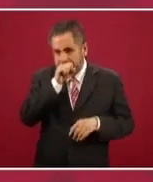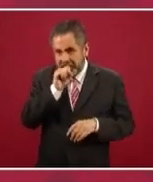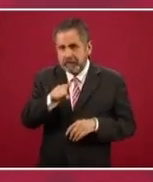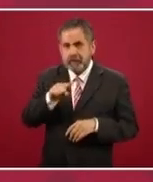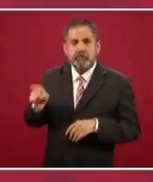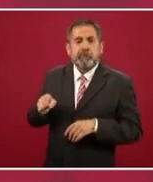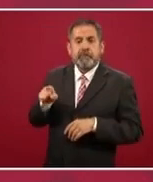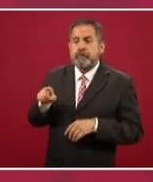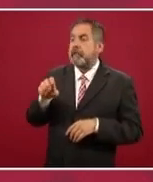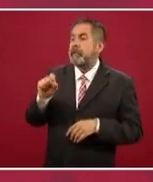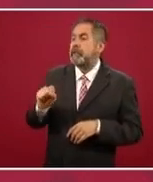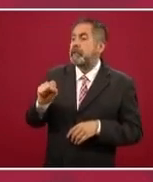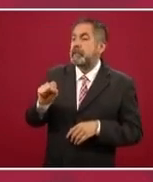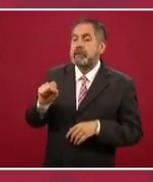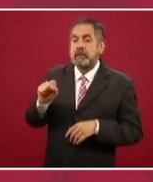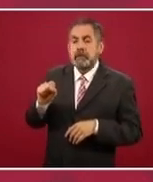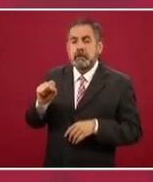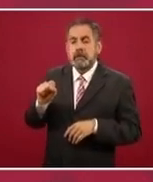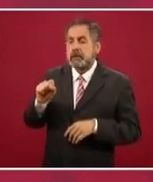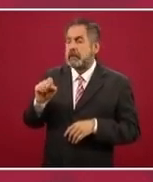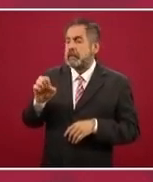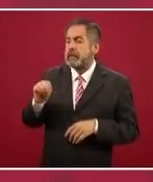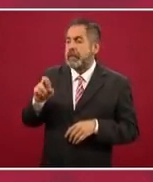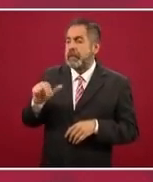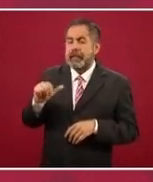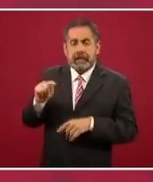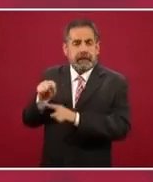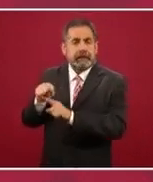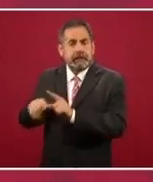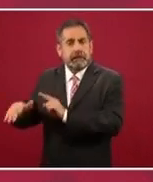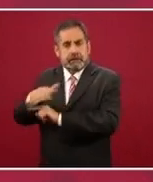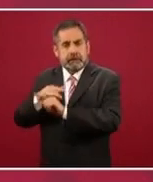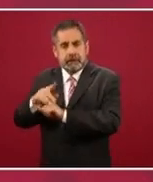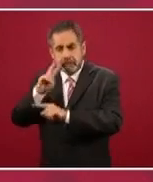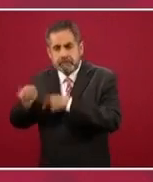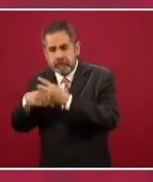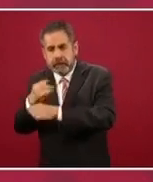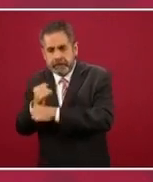la Secretaría del Medio Ambiente.